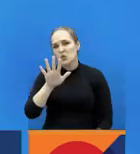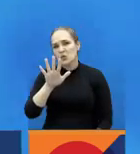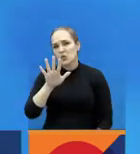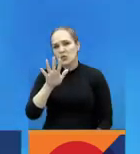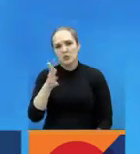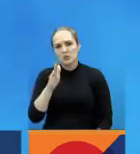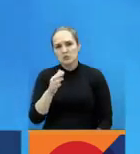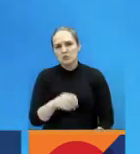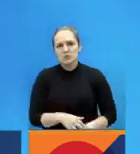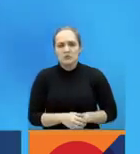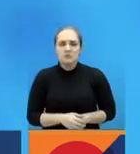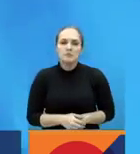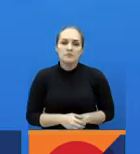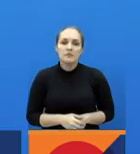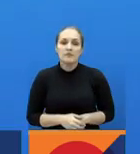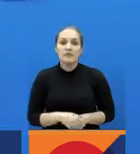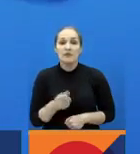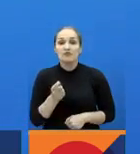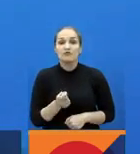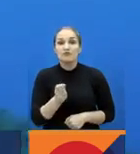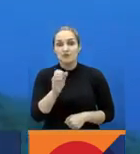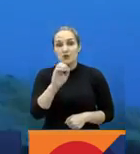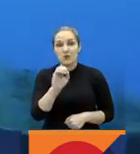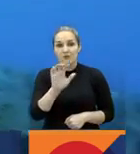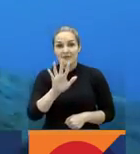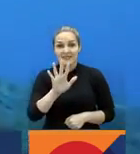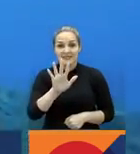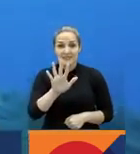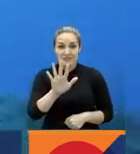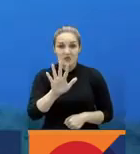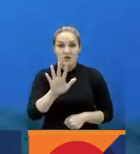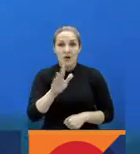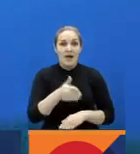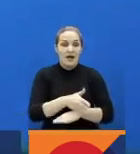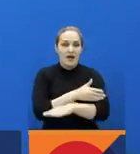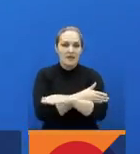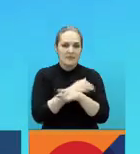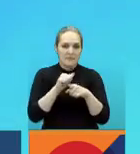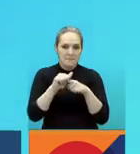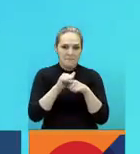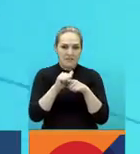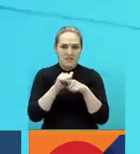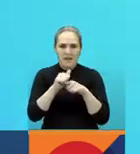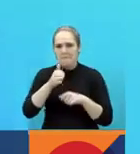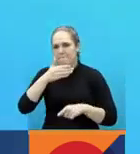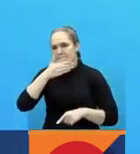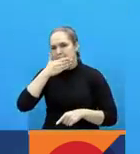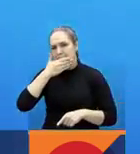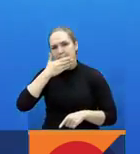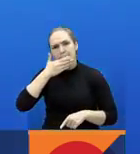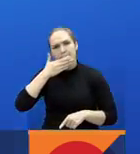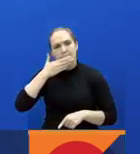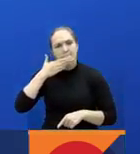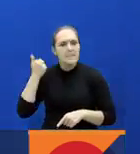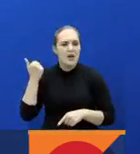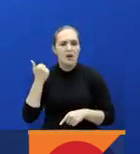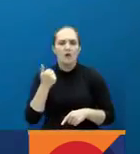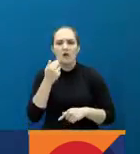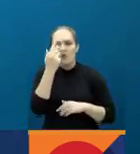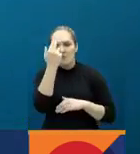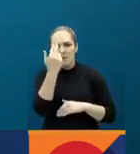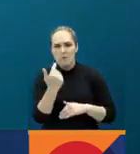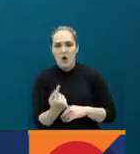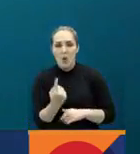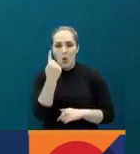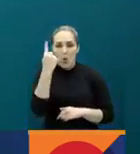muchos. Cristian tendrá su primera prueba el 5 de octubre, pero en el evento preparatorio consiguió romper la marca nacional en la modalidad monoaleta.